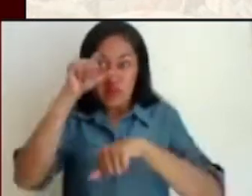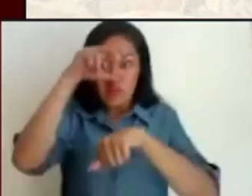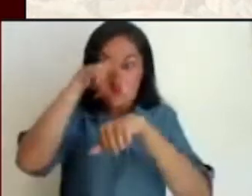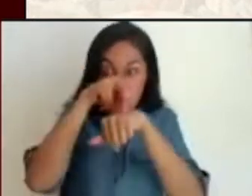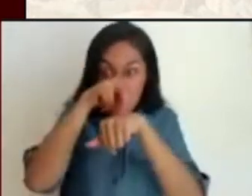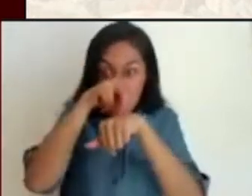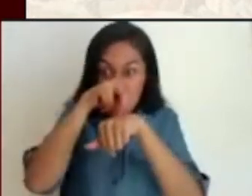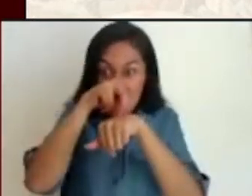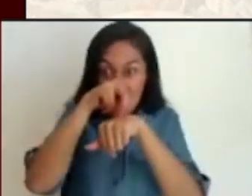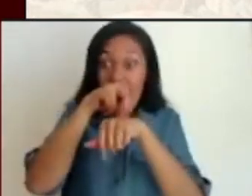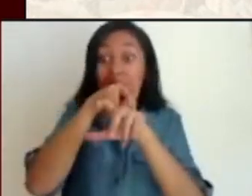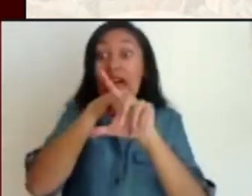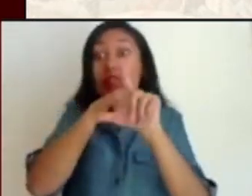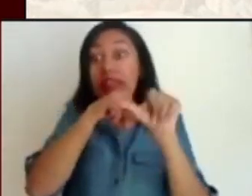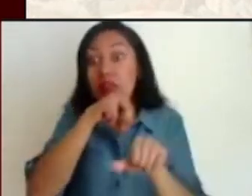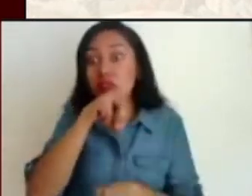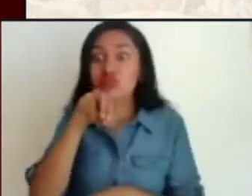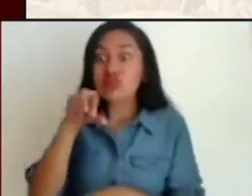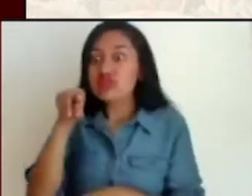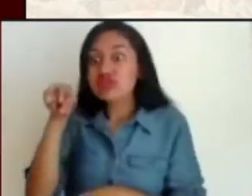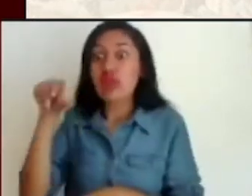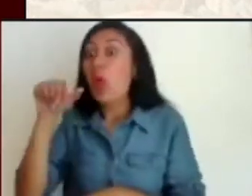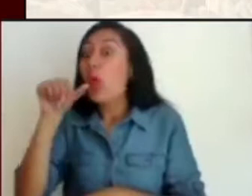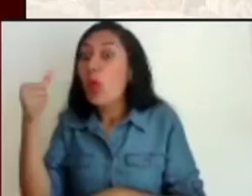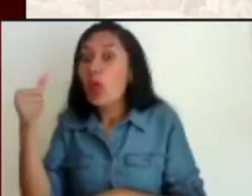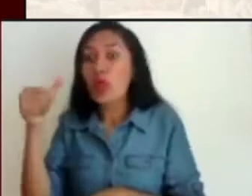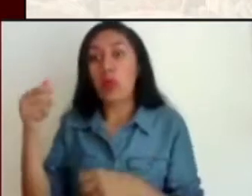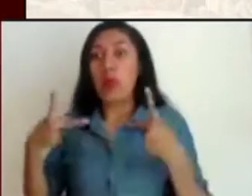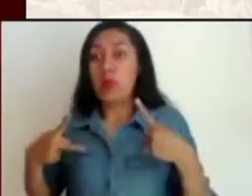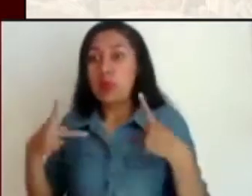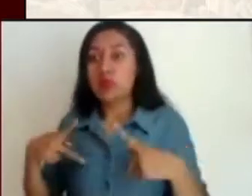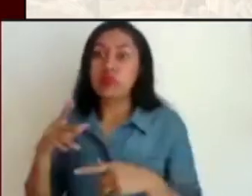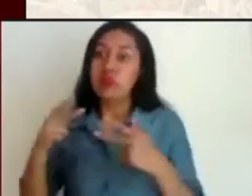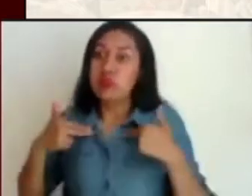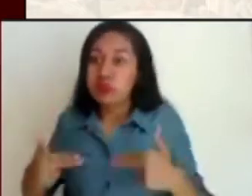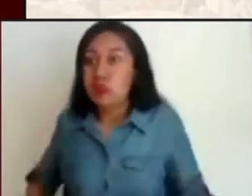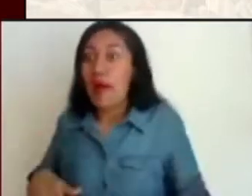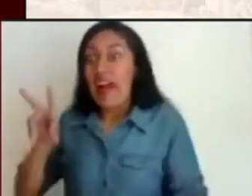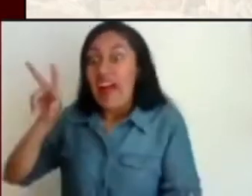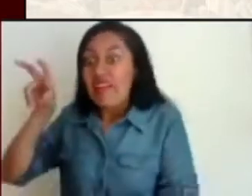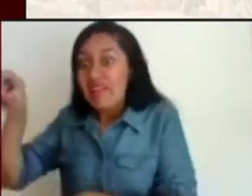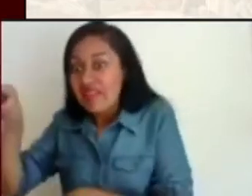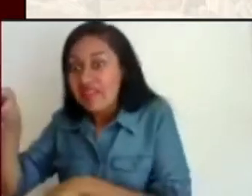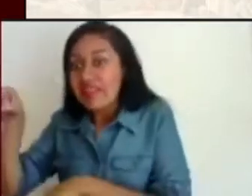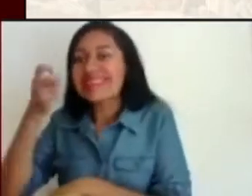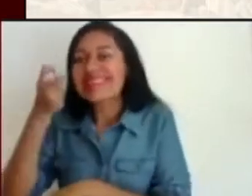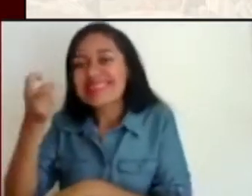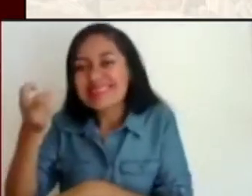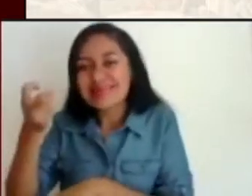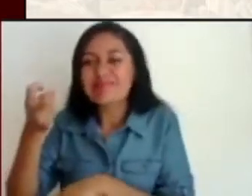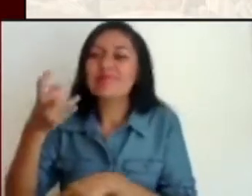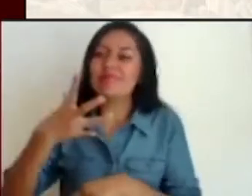Existe poi una vía de transmisión ancora più temibile, rappresentata dalla vía aerea, que da luogo alla